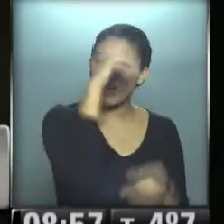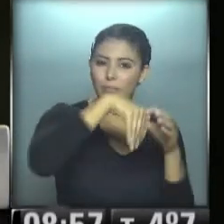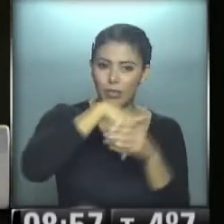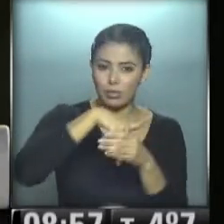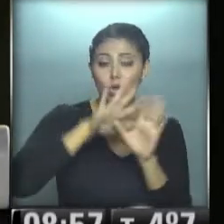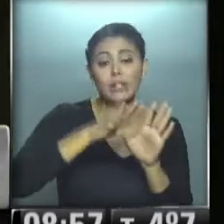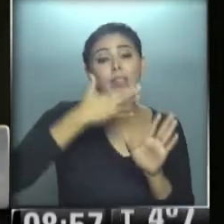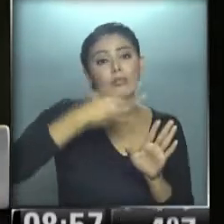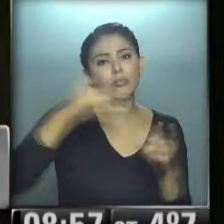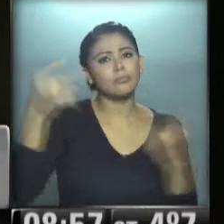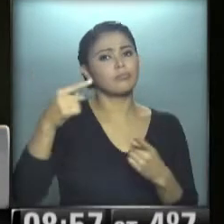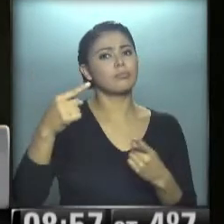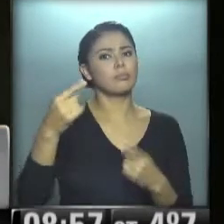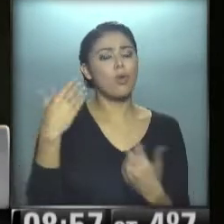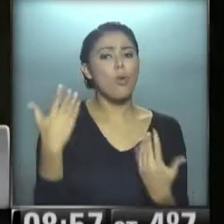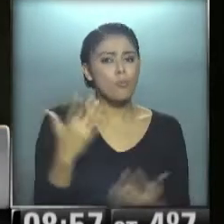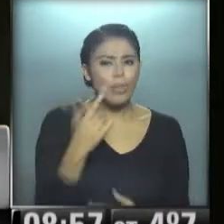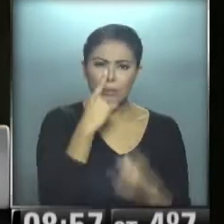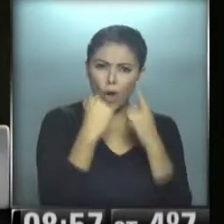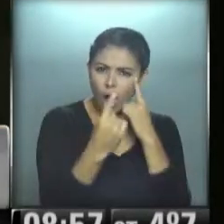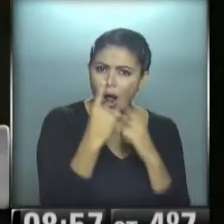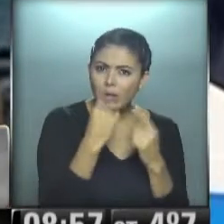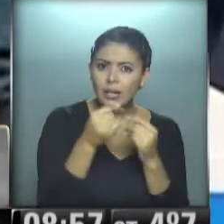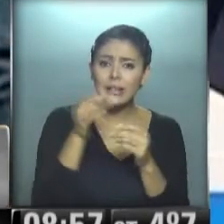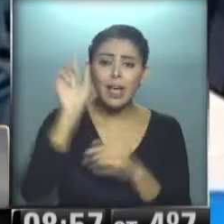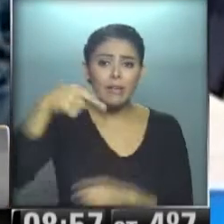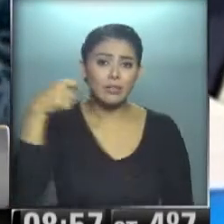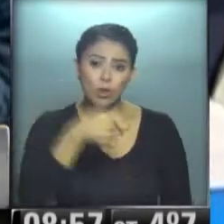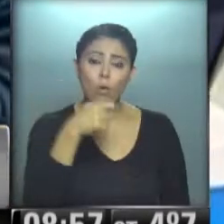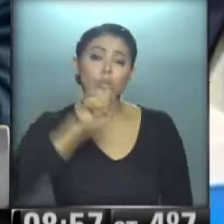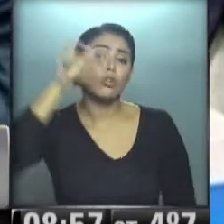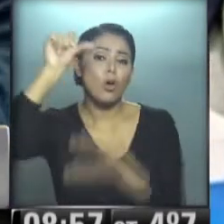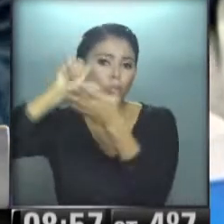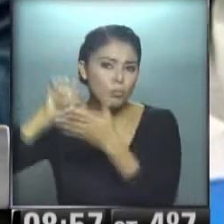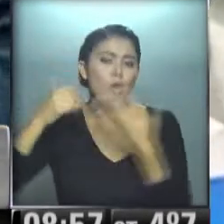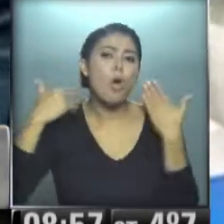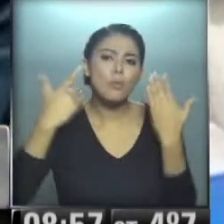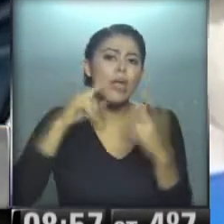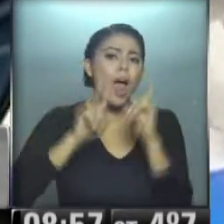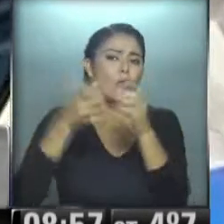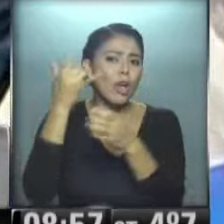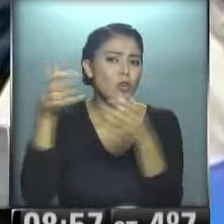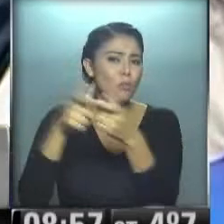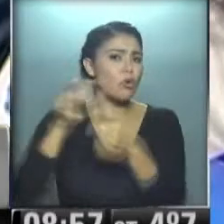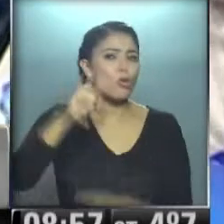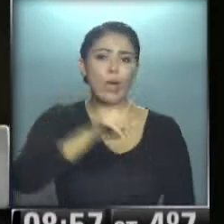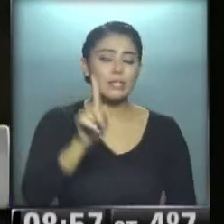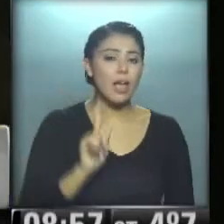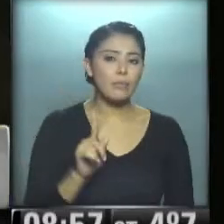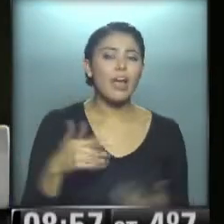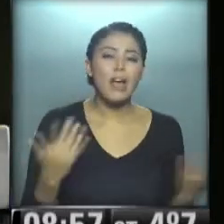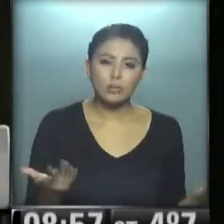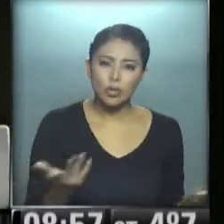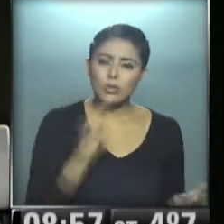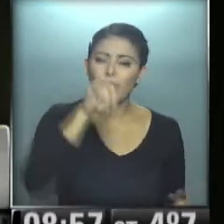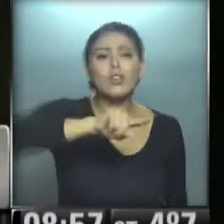es una medida bastante controvertida que podría ser cuestionada judicialmente en el exterior podría haber bonitos bonistas que no lo acepten entonces va a